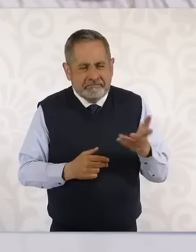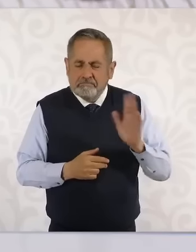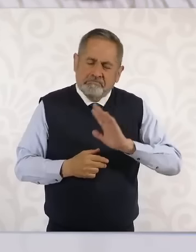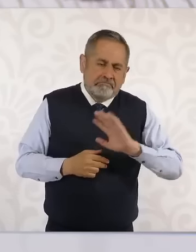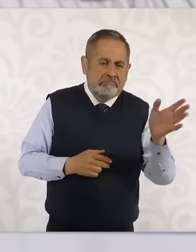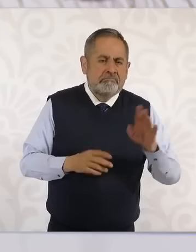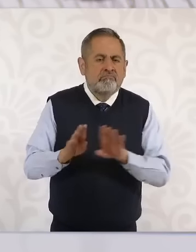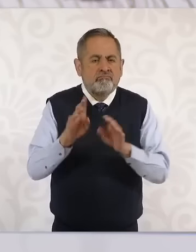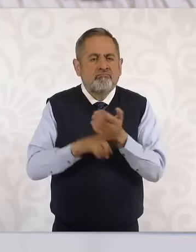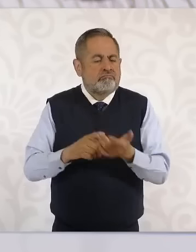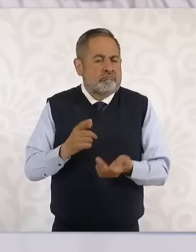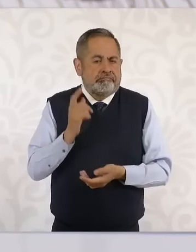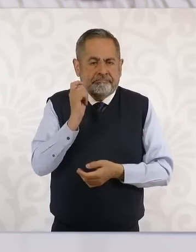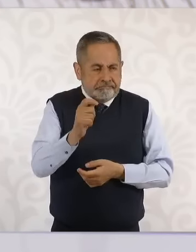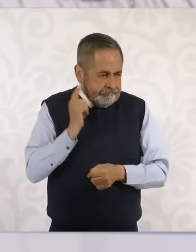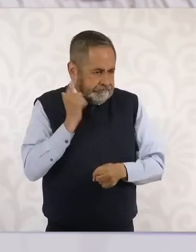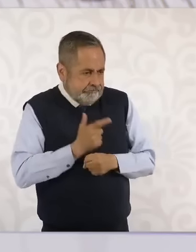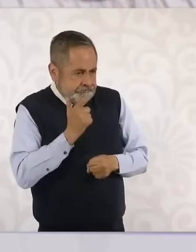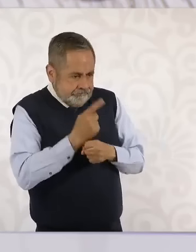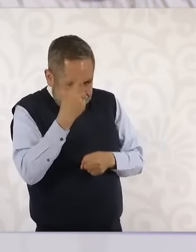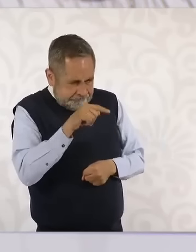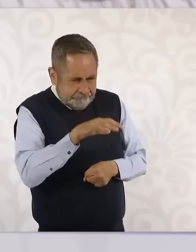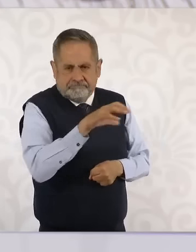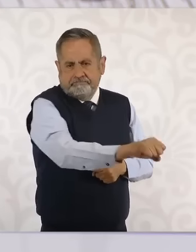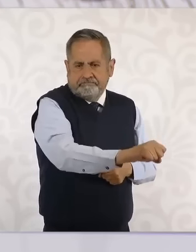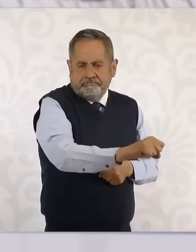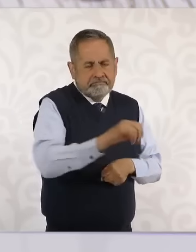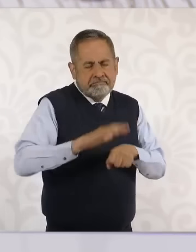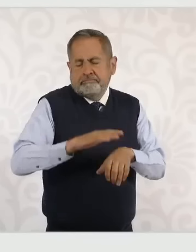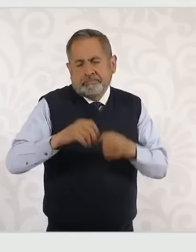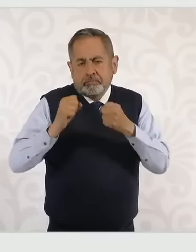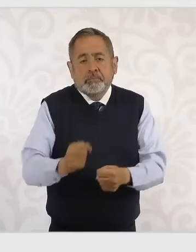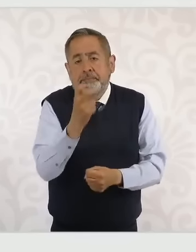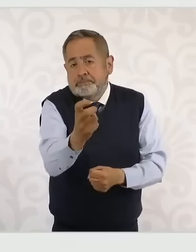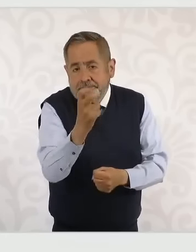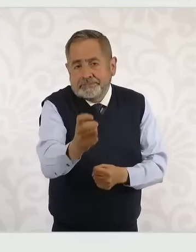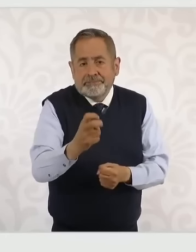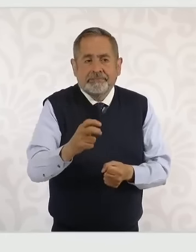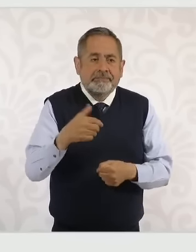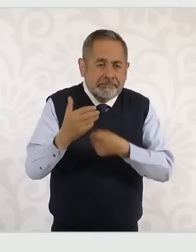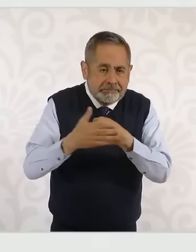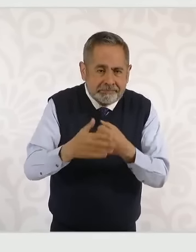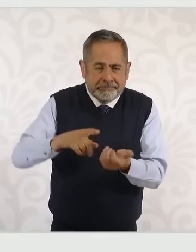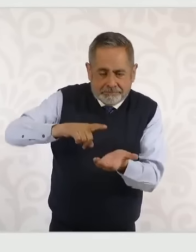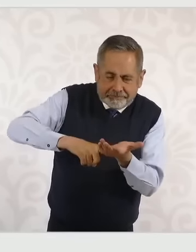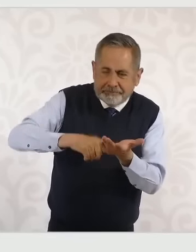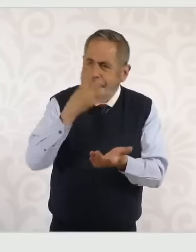haya el seguimiento y la identidad, eso ayuda a mayor seguridad. Por eso se toman estas